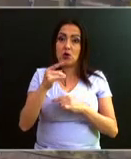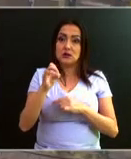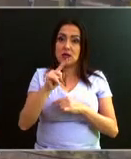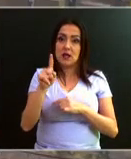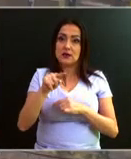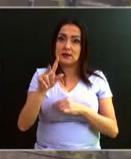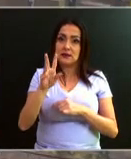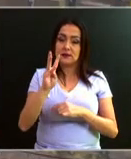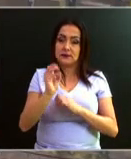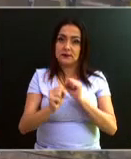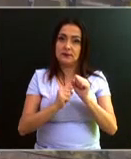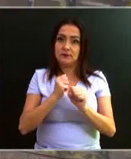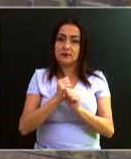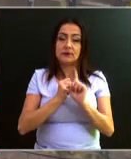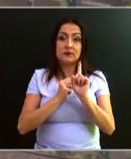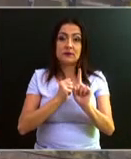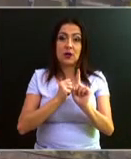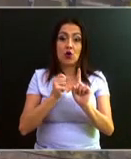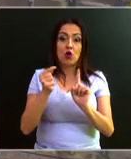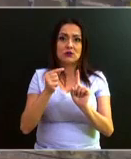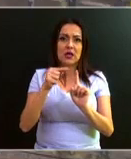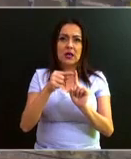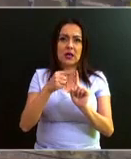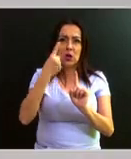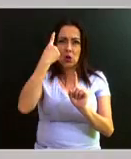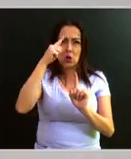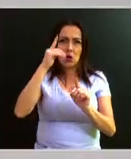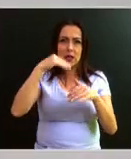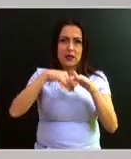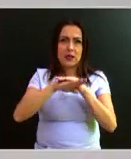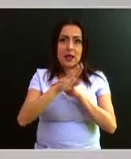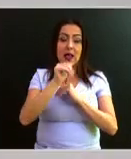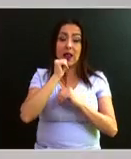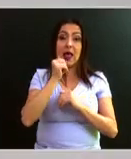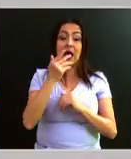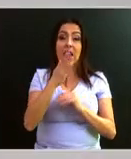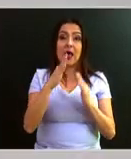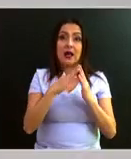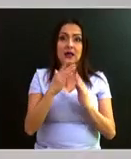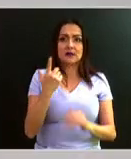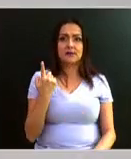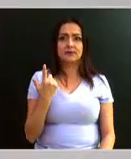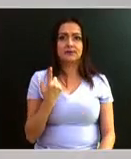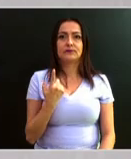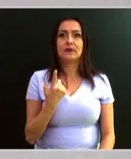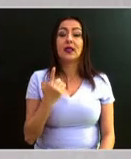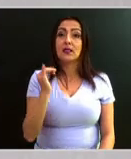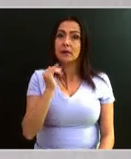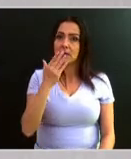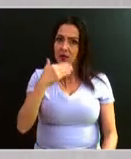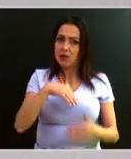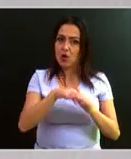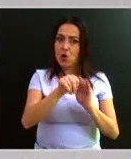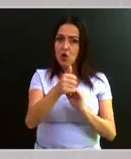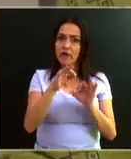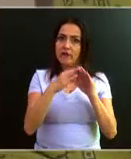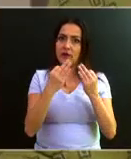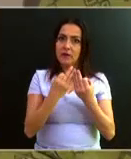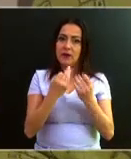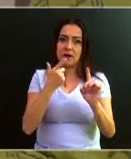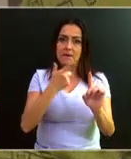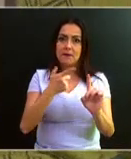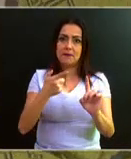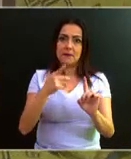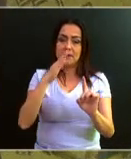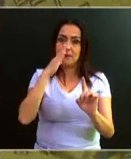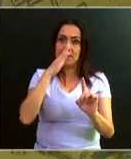36 años. Sin embargo, González logró ingresar a la casa con un arma de fuego en mano, hasta donde también se encontraban otros familiares, y atacó a la joven